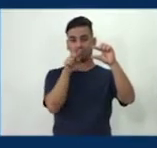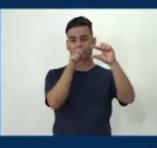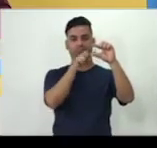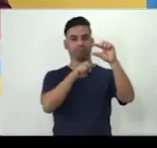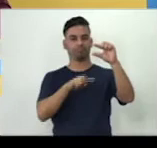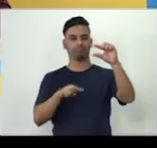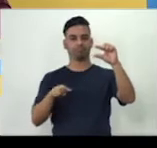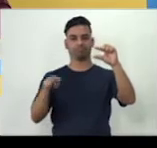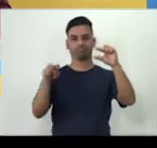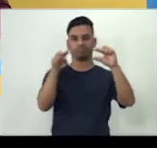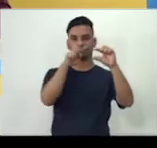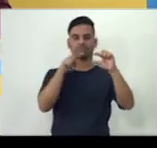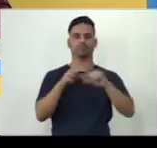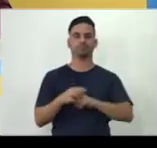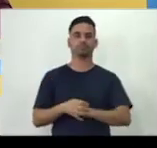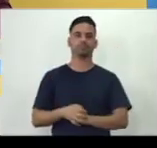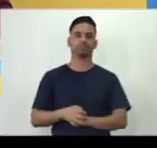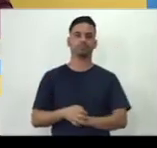sur.